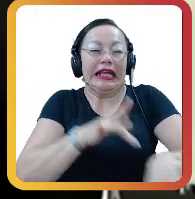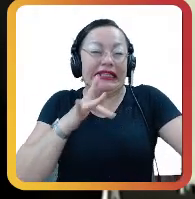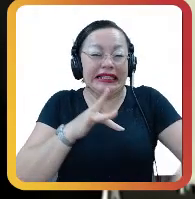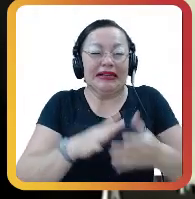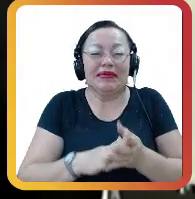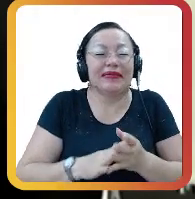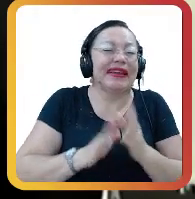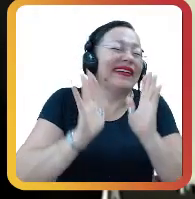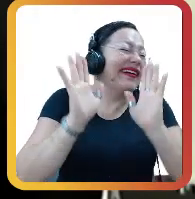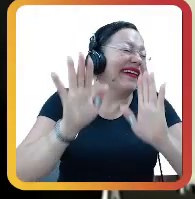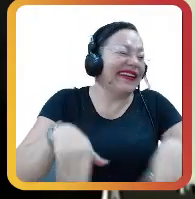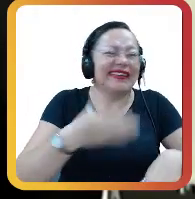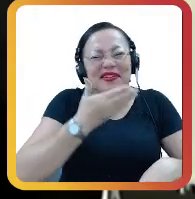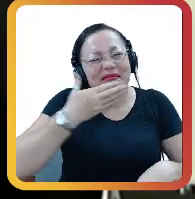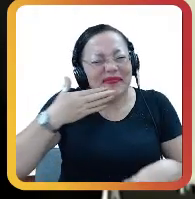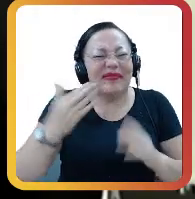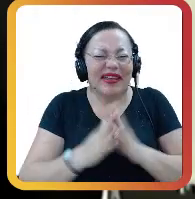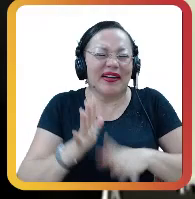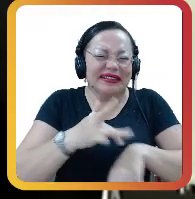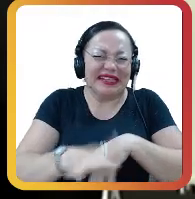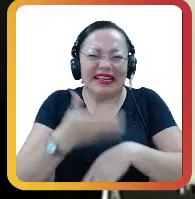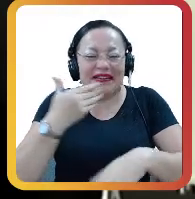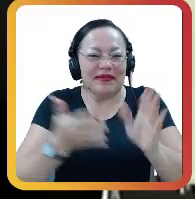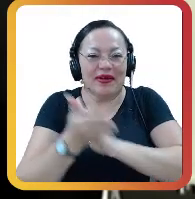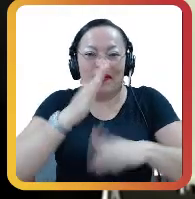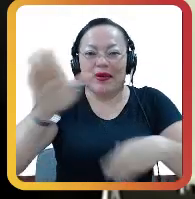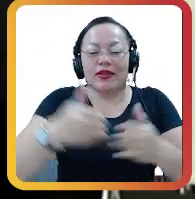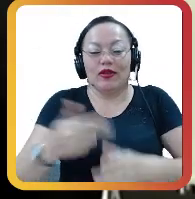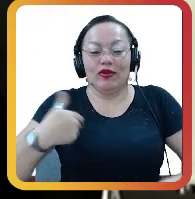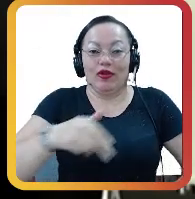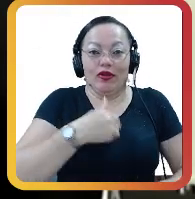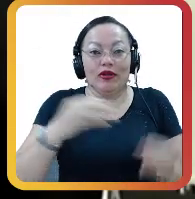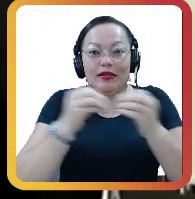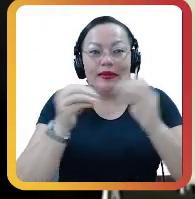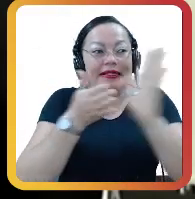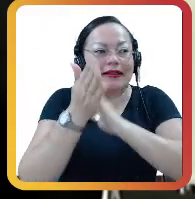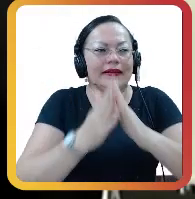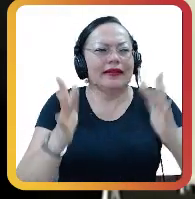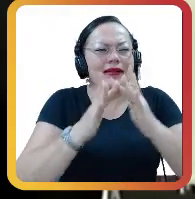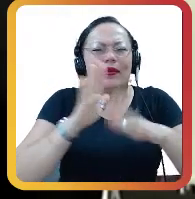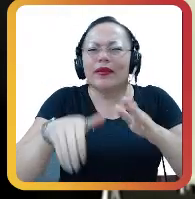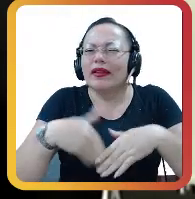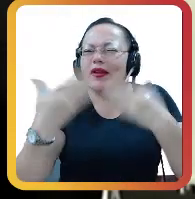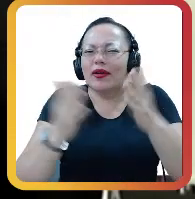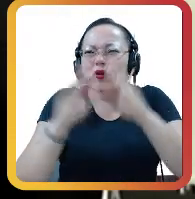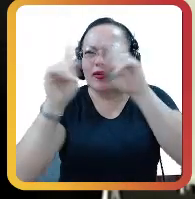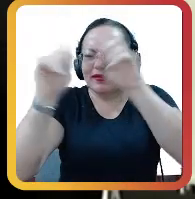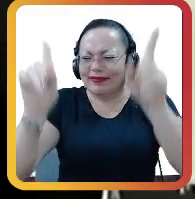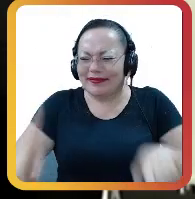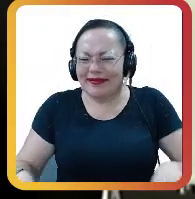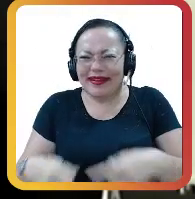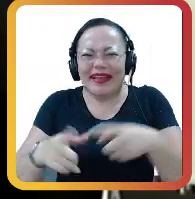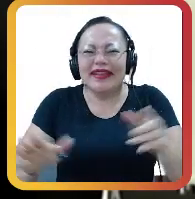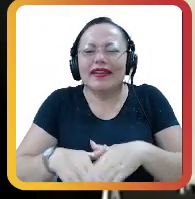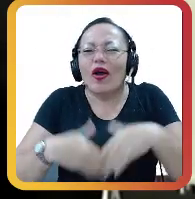tardecito, y bueno, ahí se van enterando de nosotros un poquito más. Le cambiaron la cara, Mirellita, ahora tiene bordecitos alrededor,